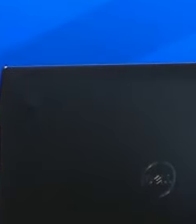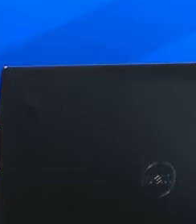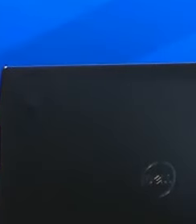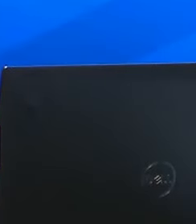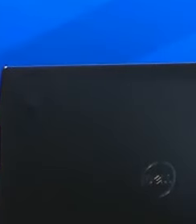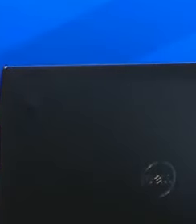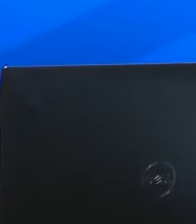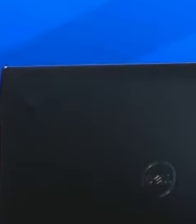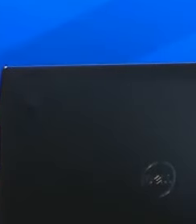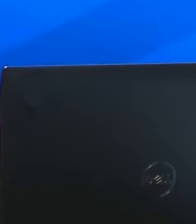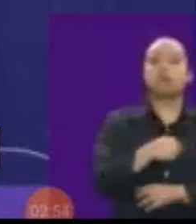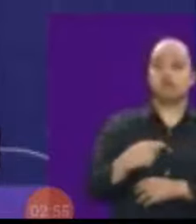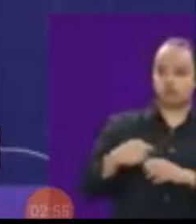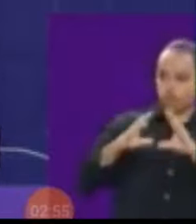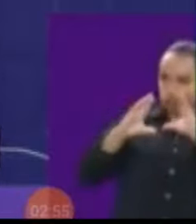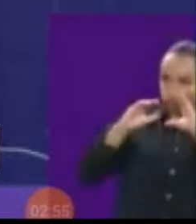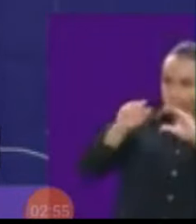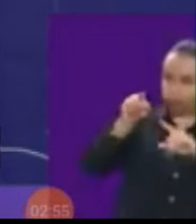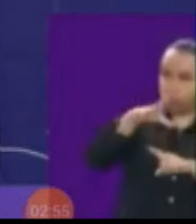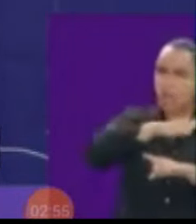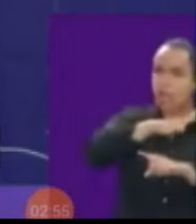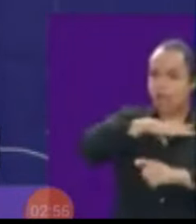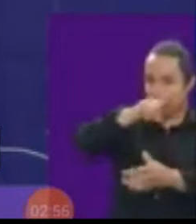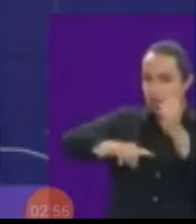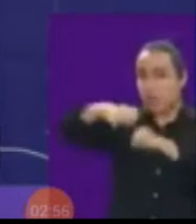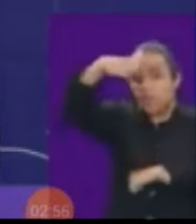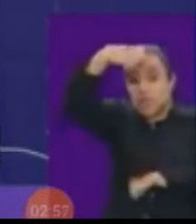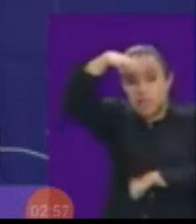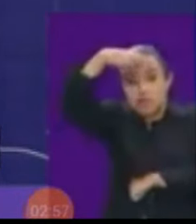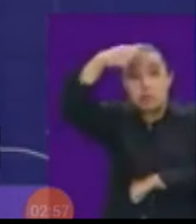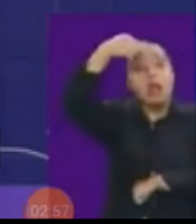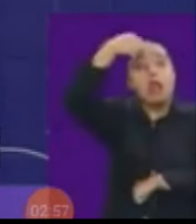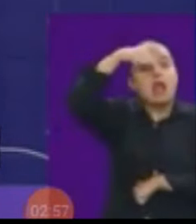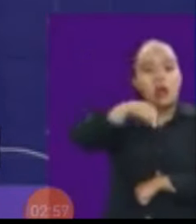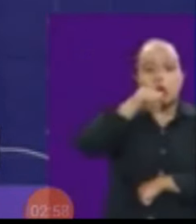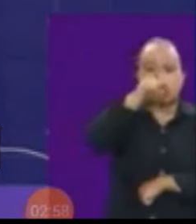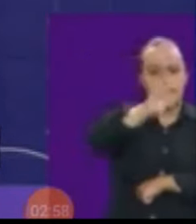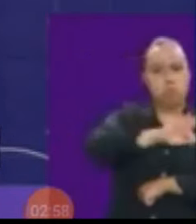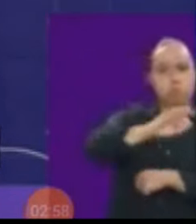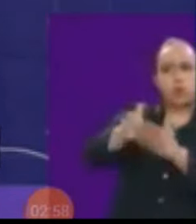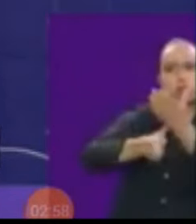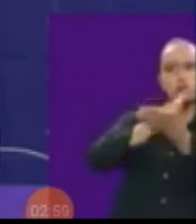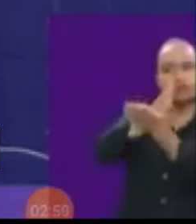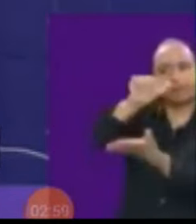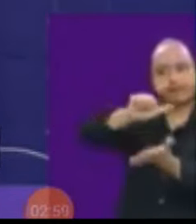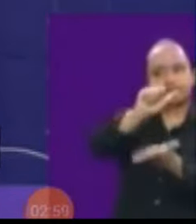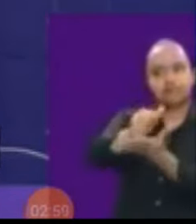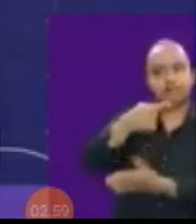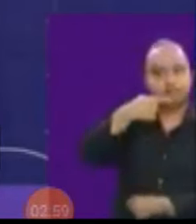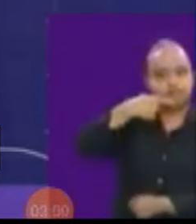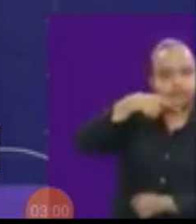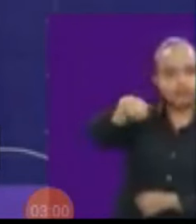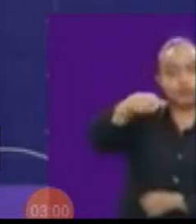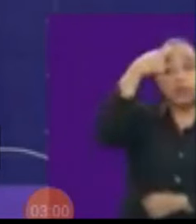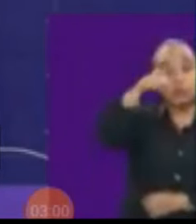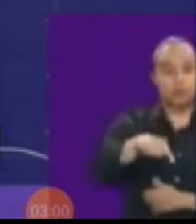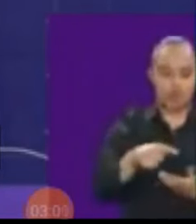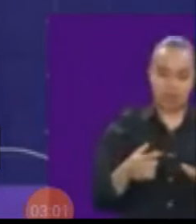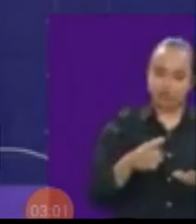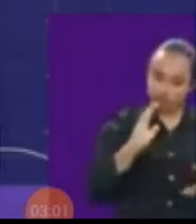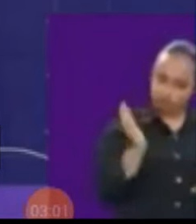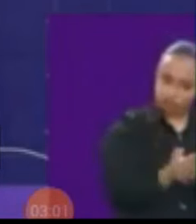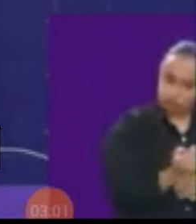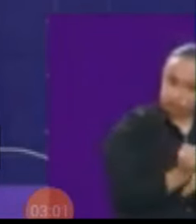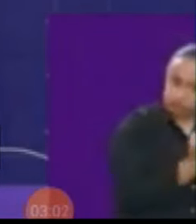Todavía eso está en un espacio medio gris, pero no importa. Uh-huh. Pero no se debe de perseguir eso. Eso no quita la paz en